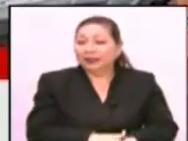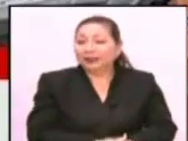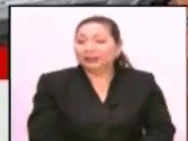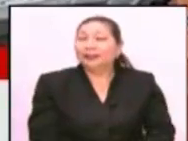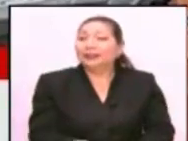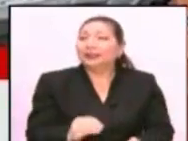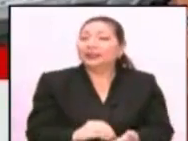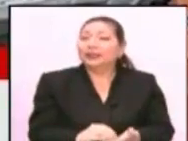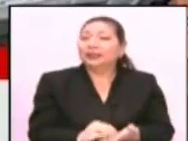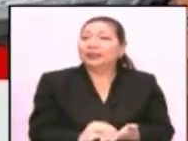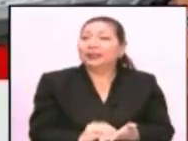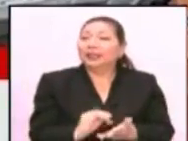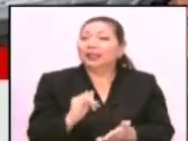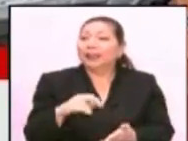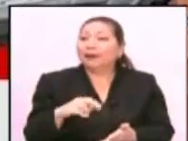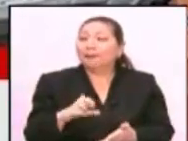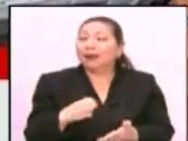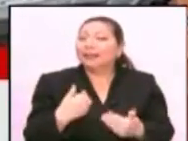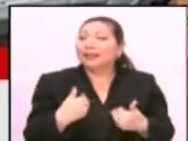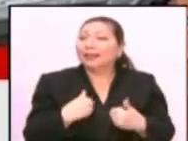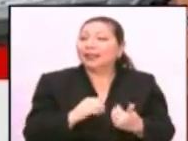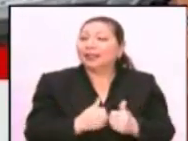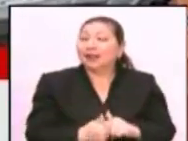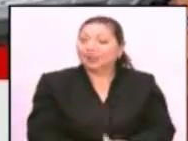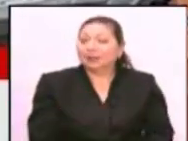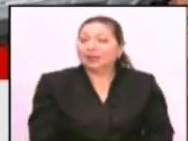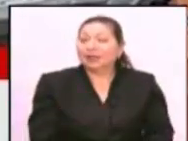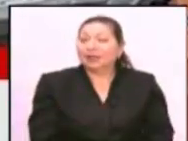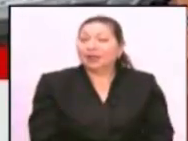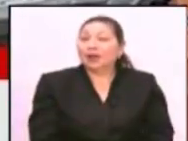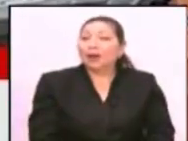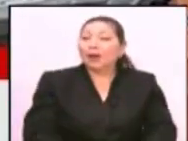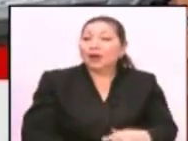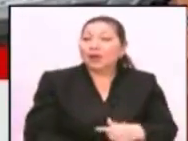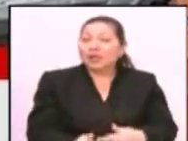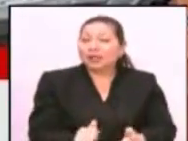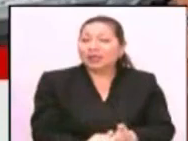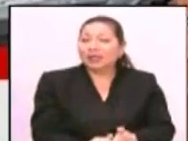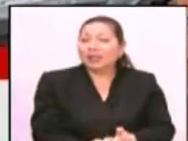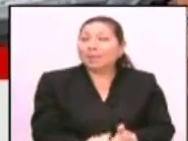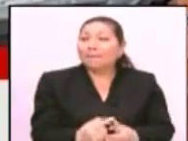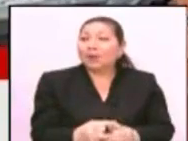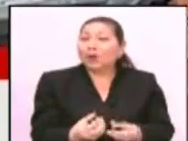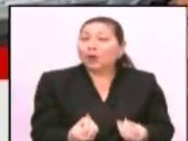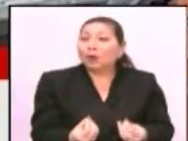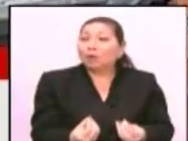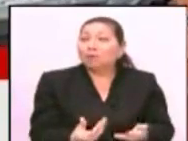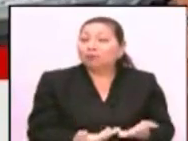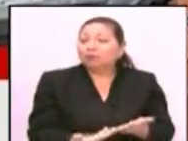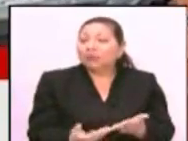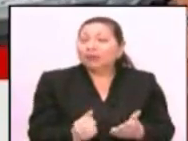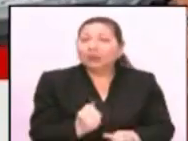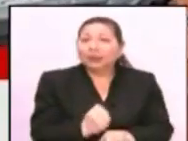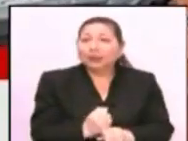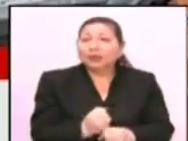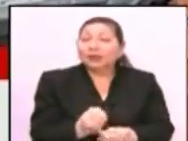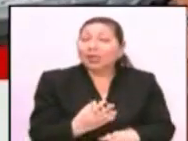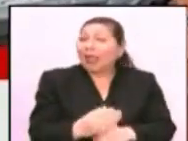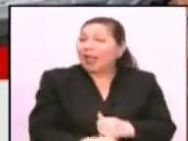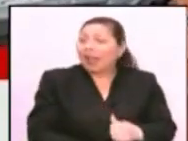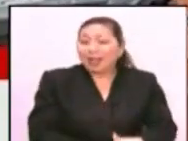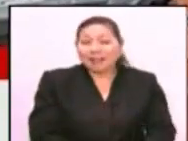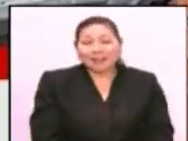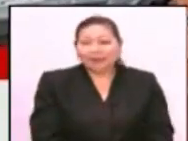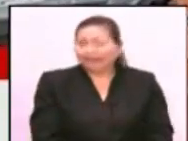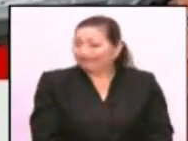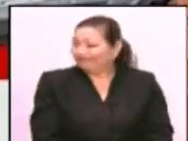palabra reincidencia en el INPE deberíamos cambiarla definitivamente por reingresante, ¿no es cierto? Pero como ha sido una variable trabajada durante tantos años,